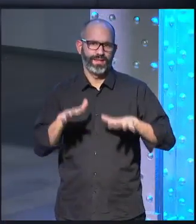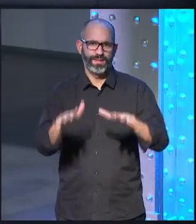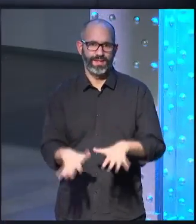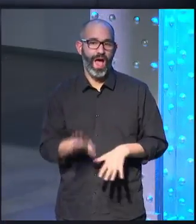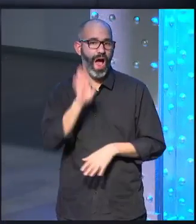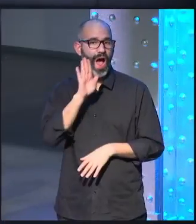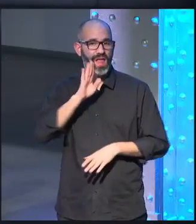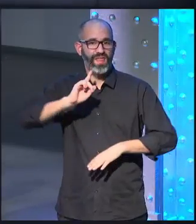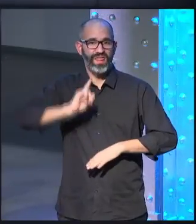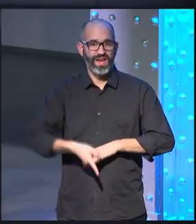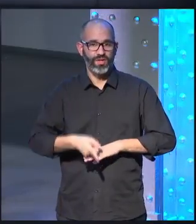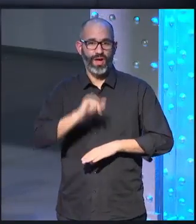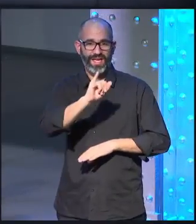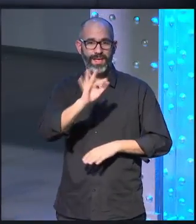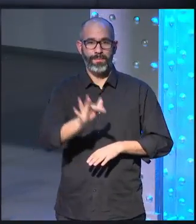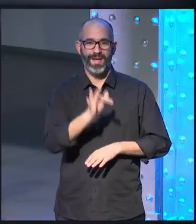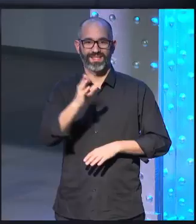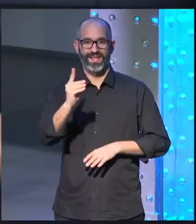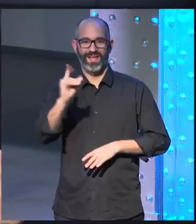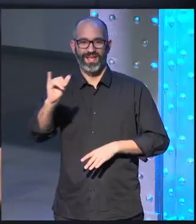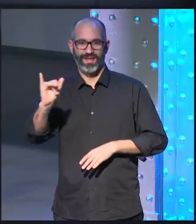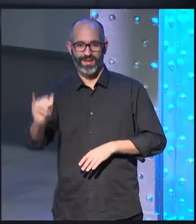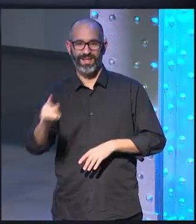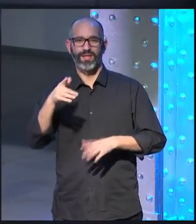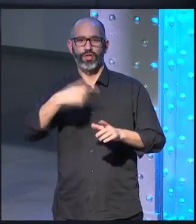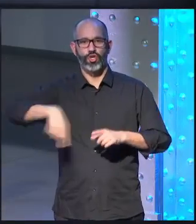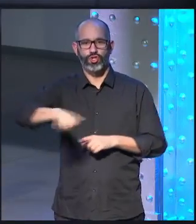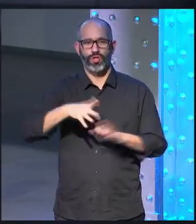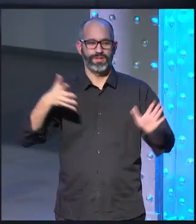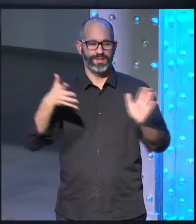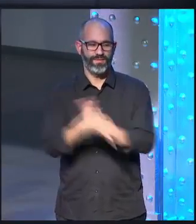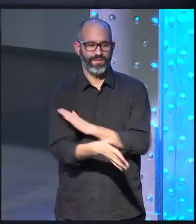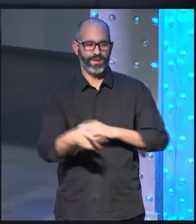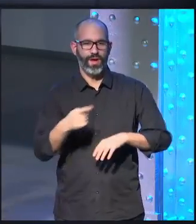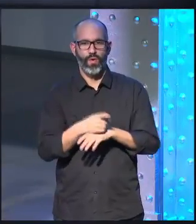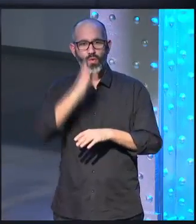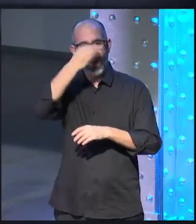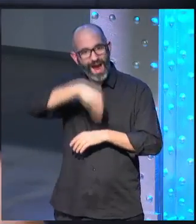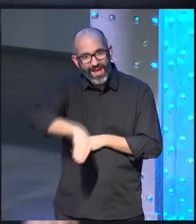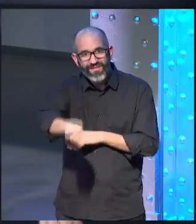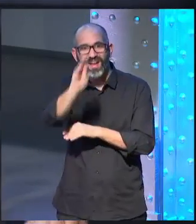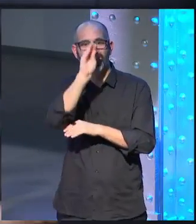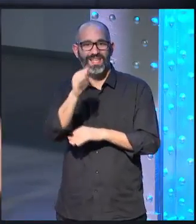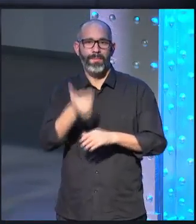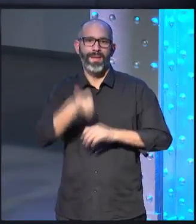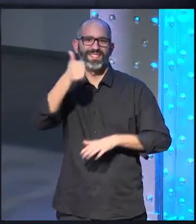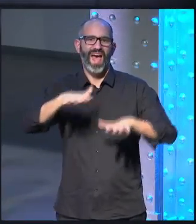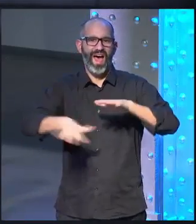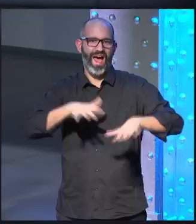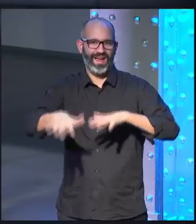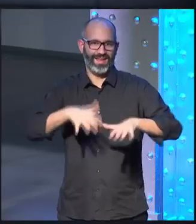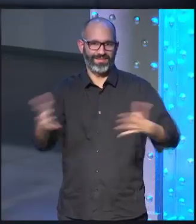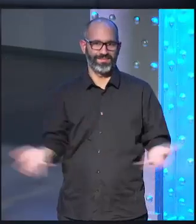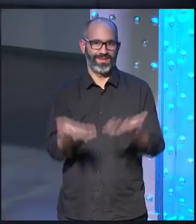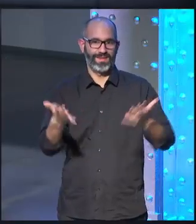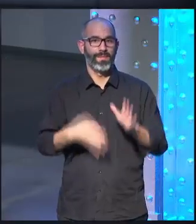nuestro director de I+D, somos un lean elephant. Seguimos siendo un elefante un poquito más ágil, ¿no? Pero seguimos